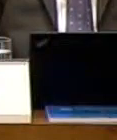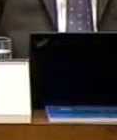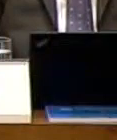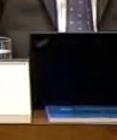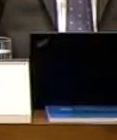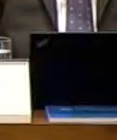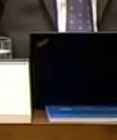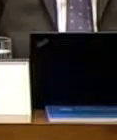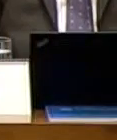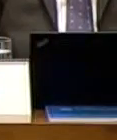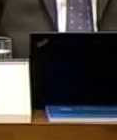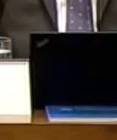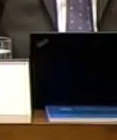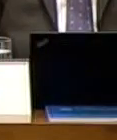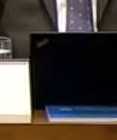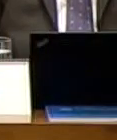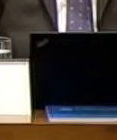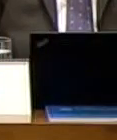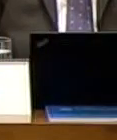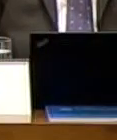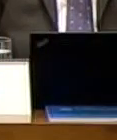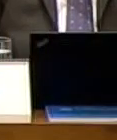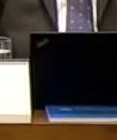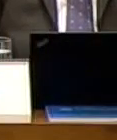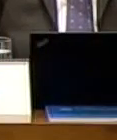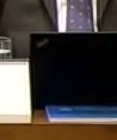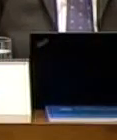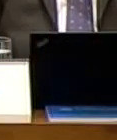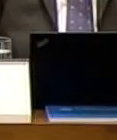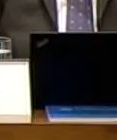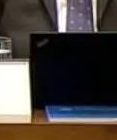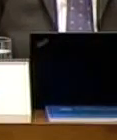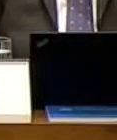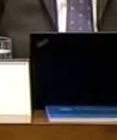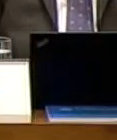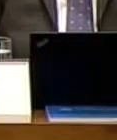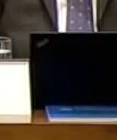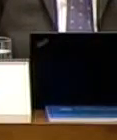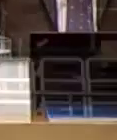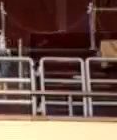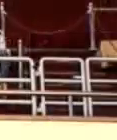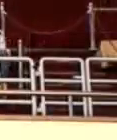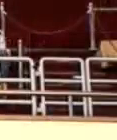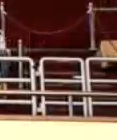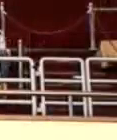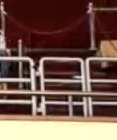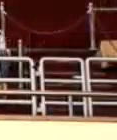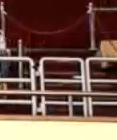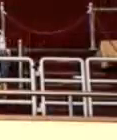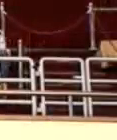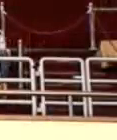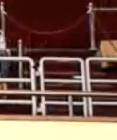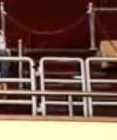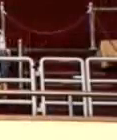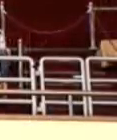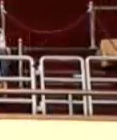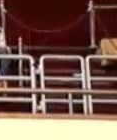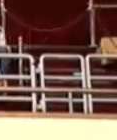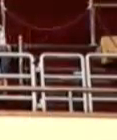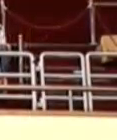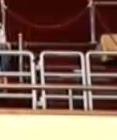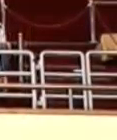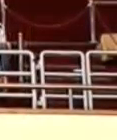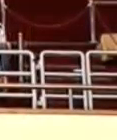que ha venido desde la región del Biobío. Son 84 personas que son dirigentes vecinales de la ciudad de Concepción que